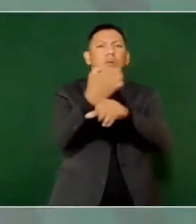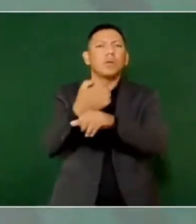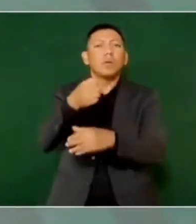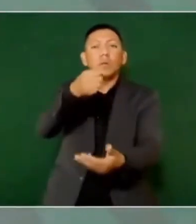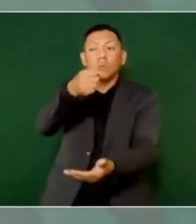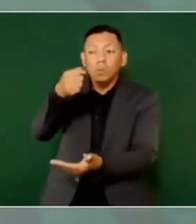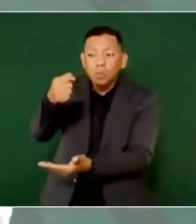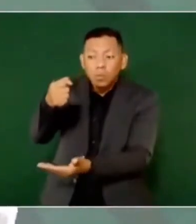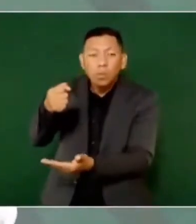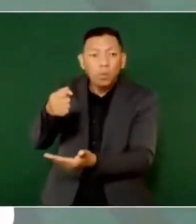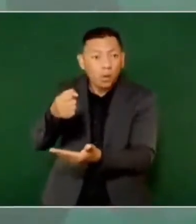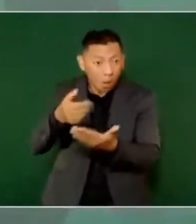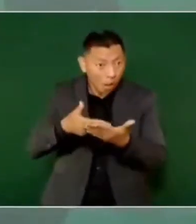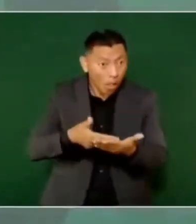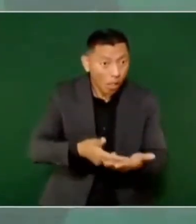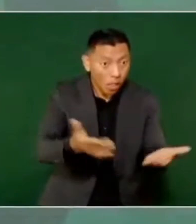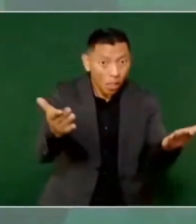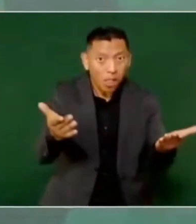No.